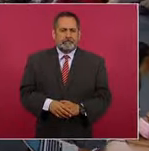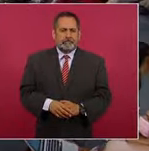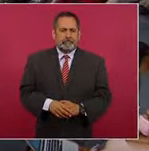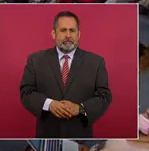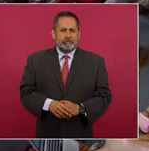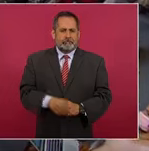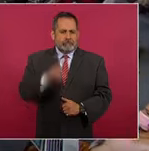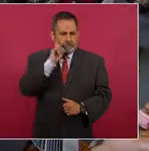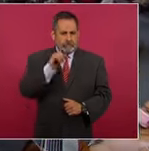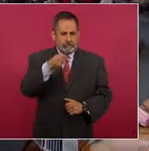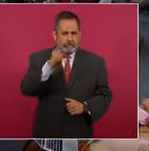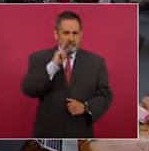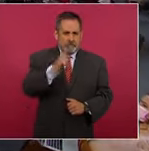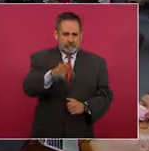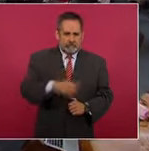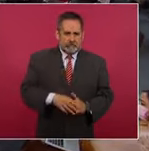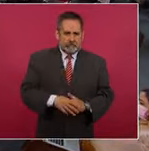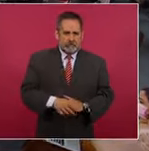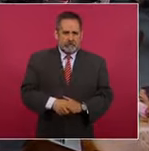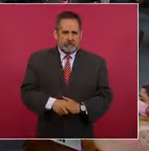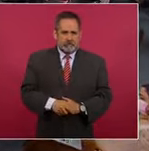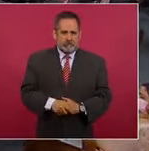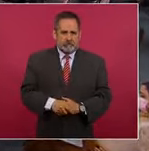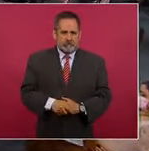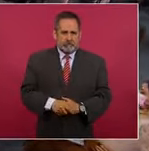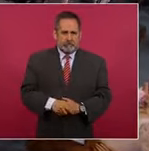Tú quedas para mañana.